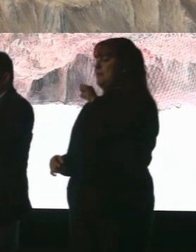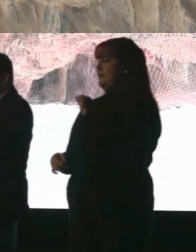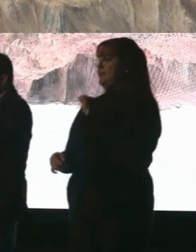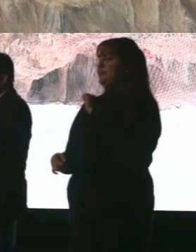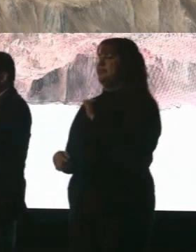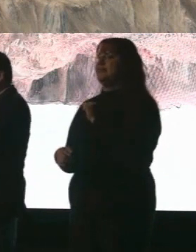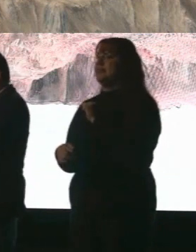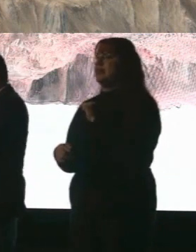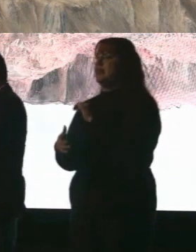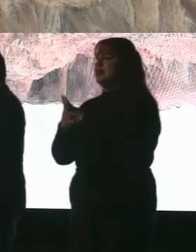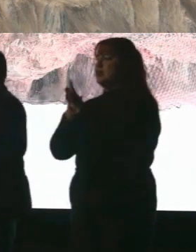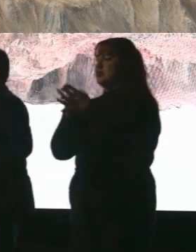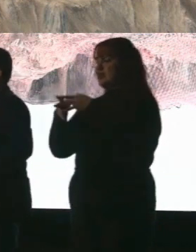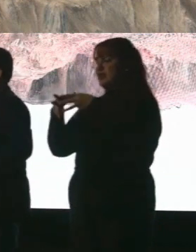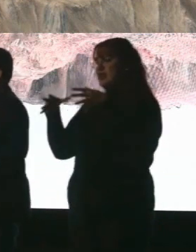yacimientos tienen una